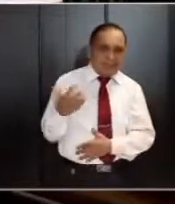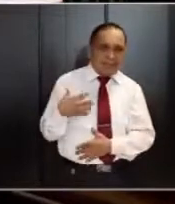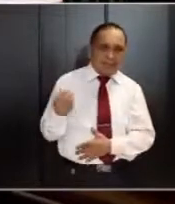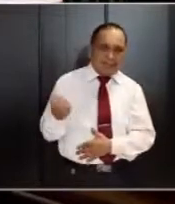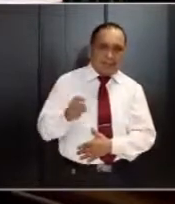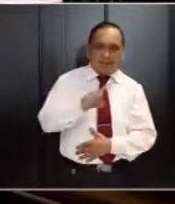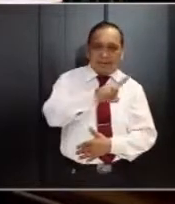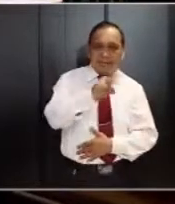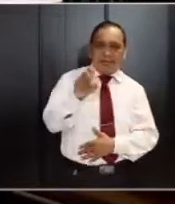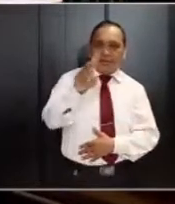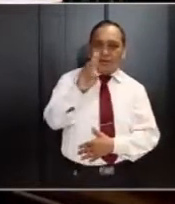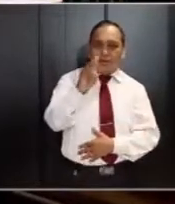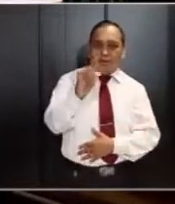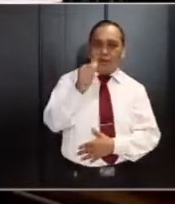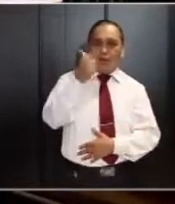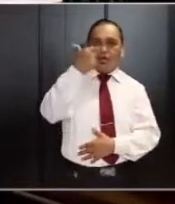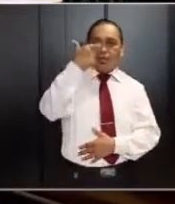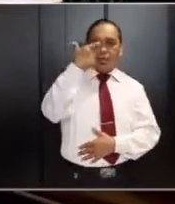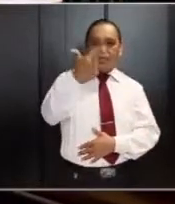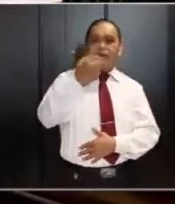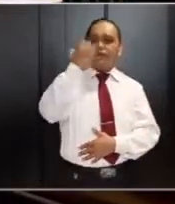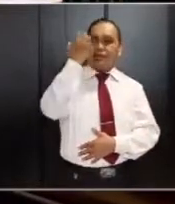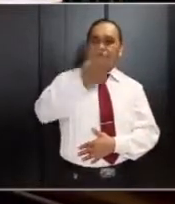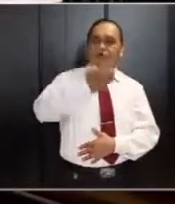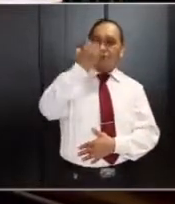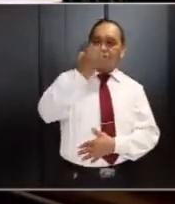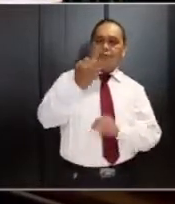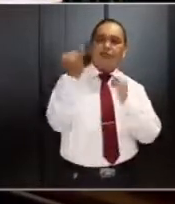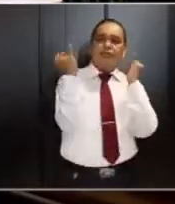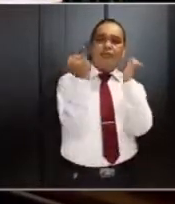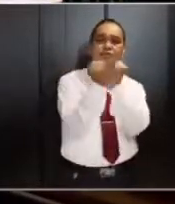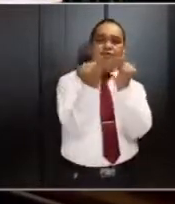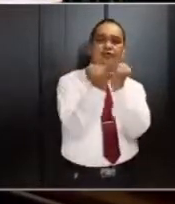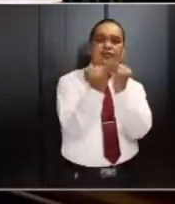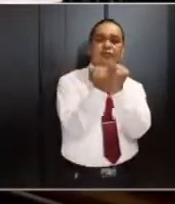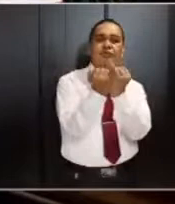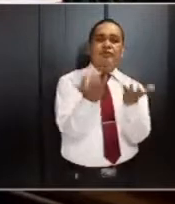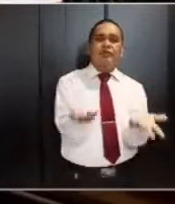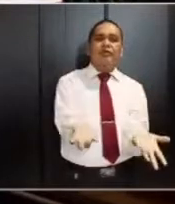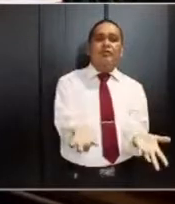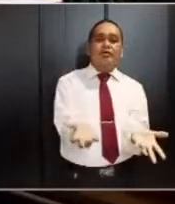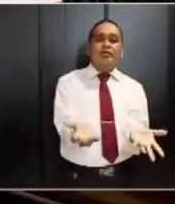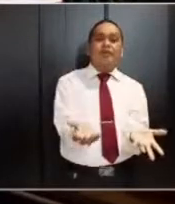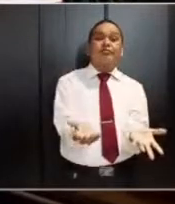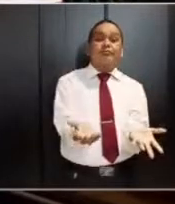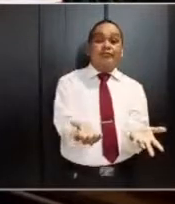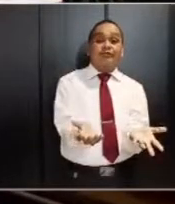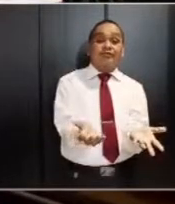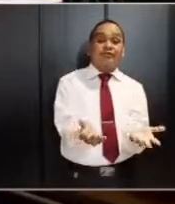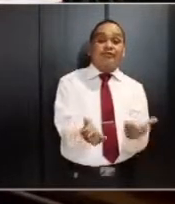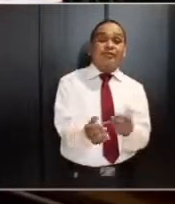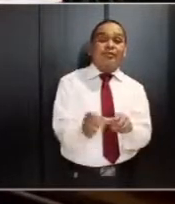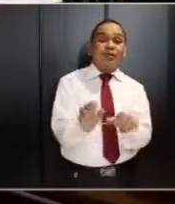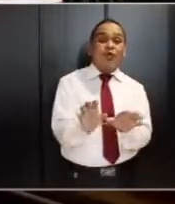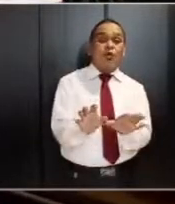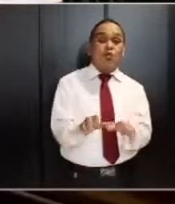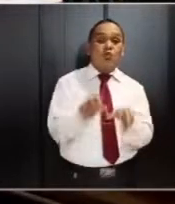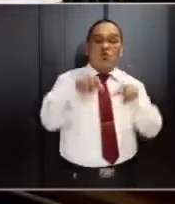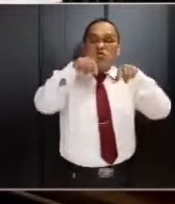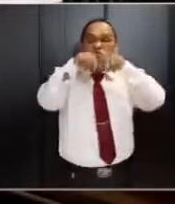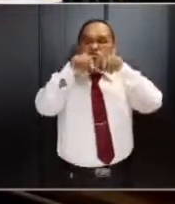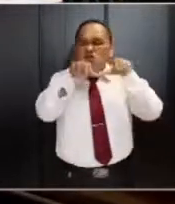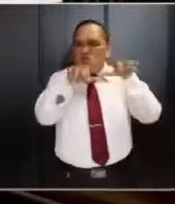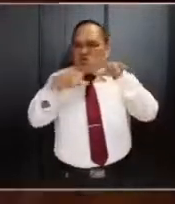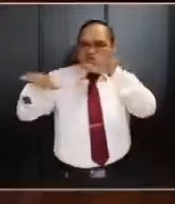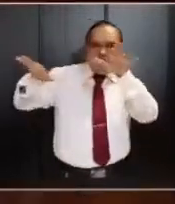197 escuelas, sí, pero además todas las oficinas donde te salían hasta, pues salían murciélagos y hasta vampiros y de todo,